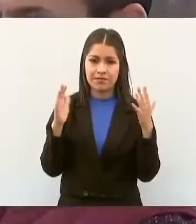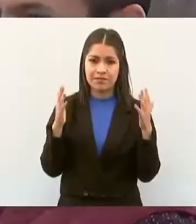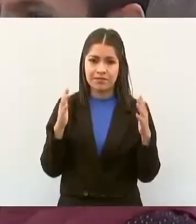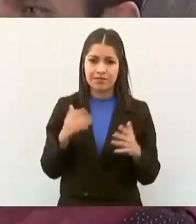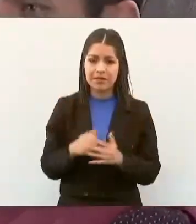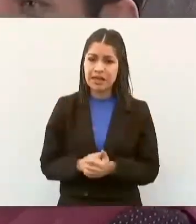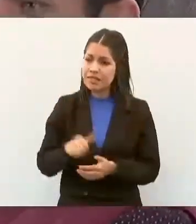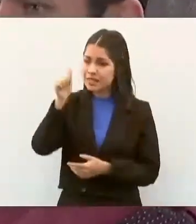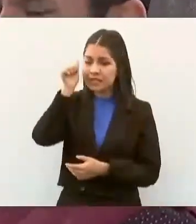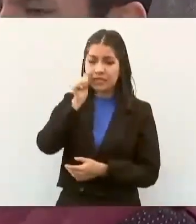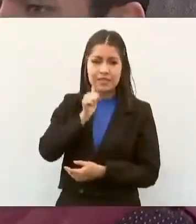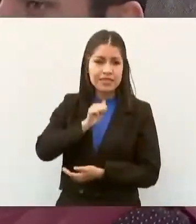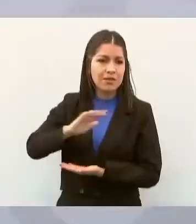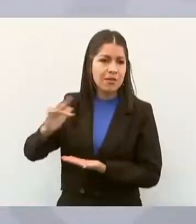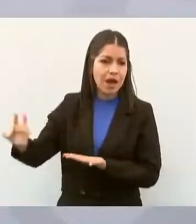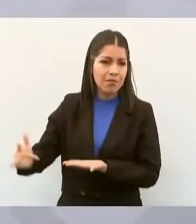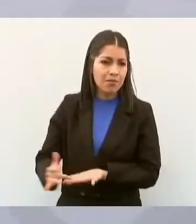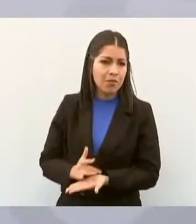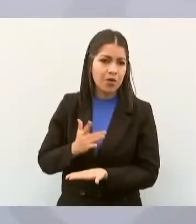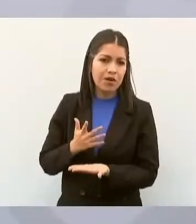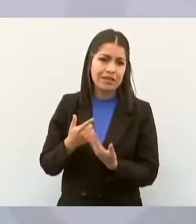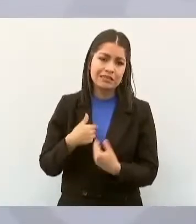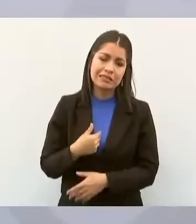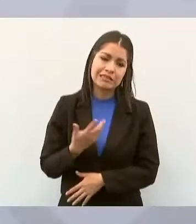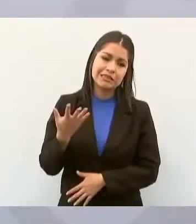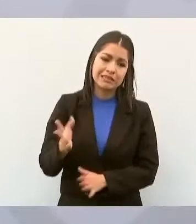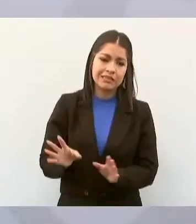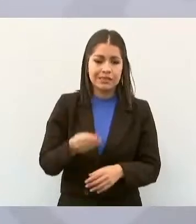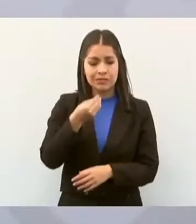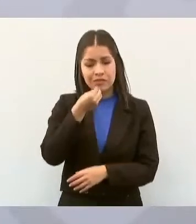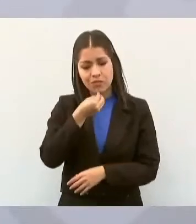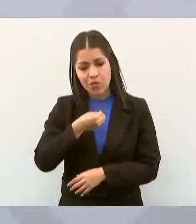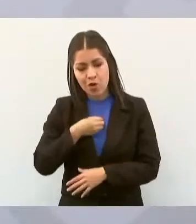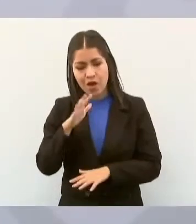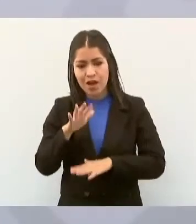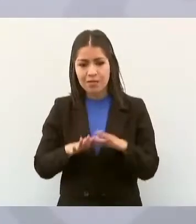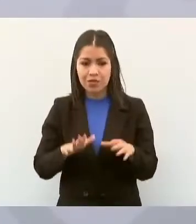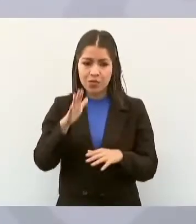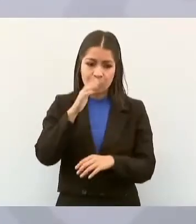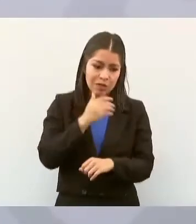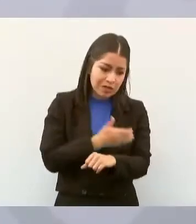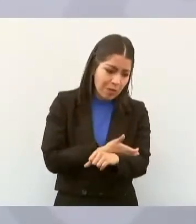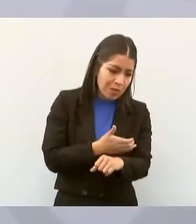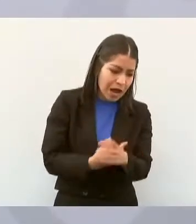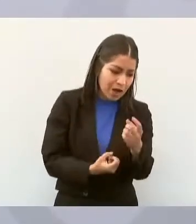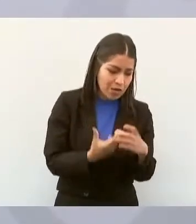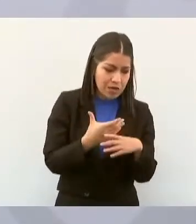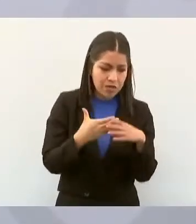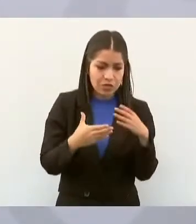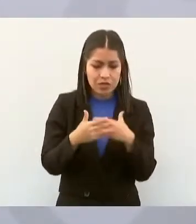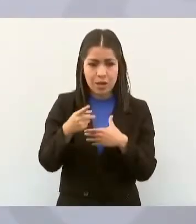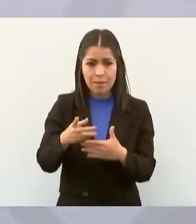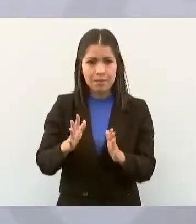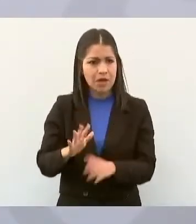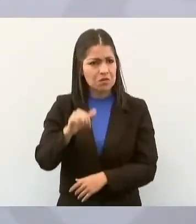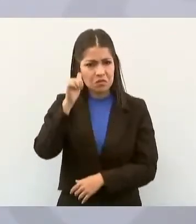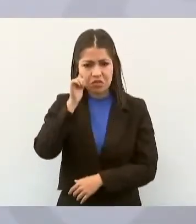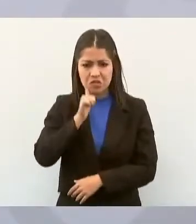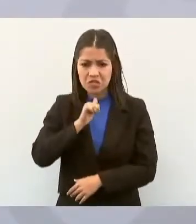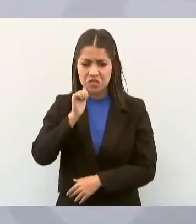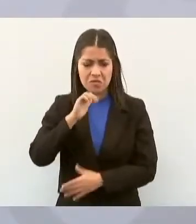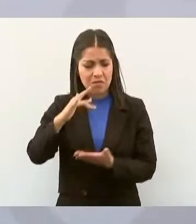Que me apoyan y toleran mis ausencias a través de amor y confianza. Muchas gracias.